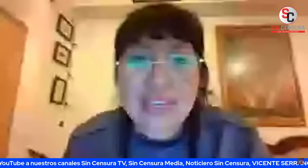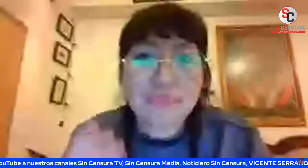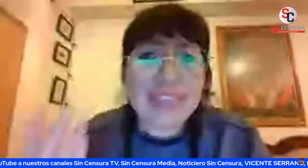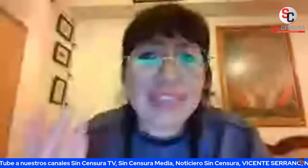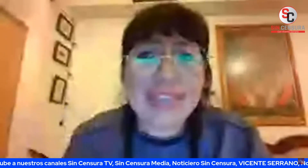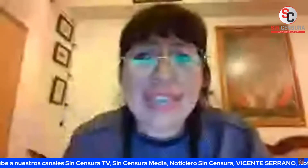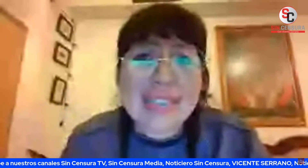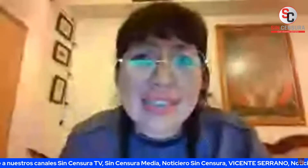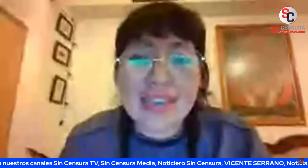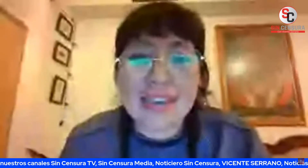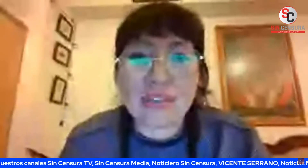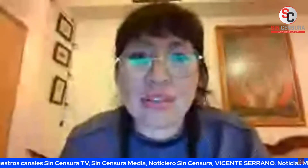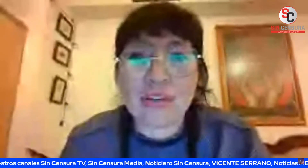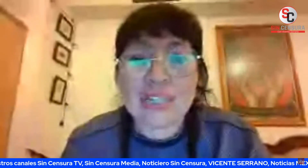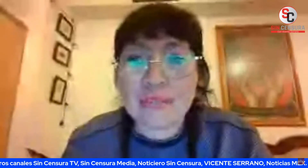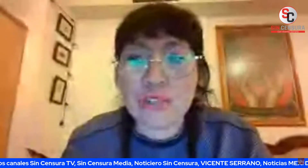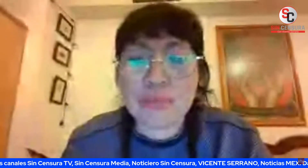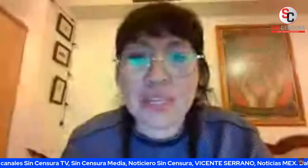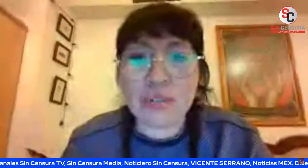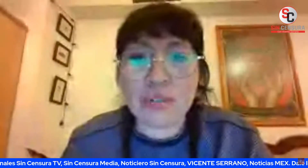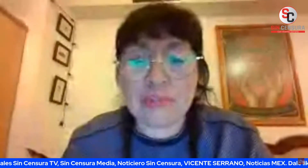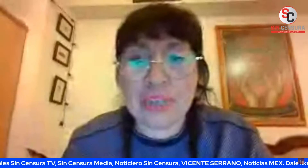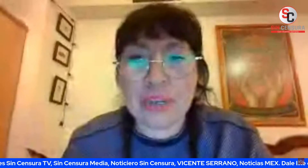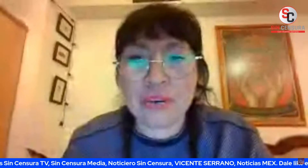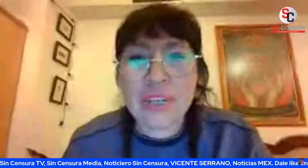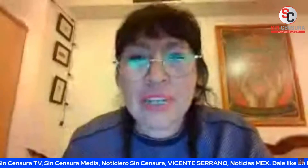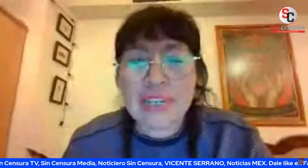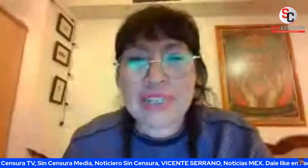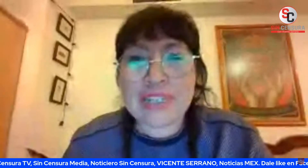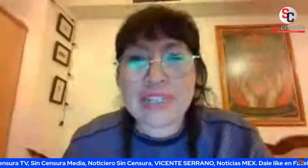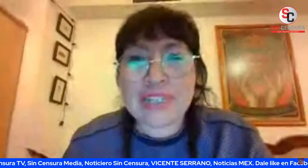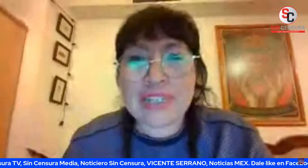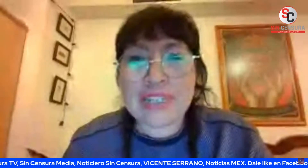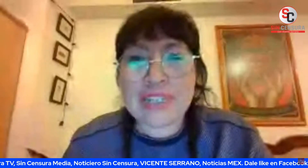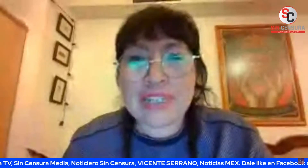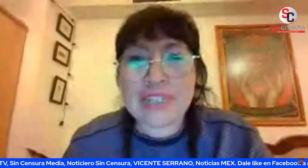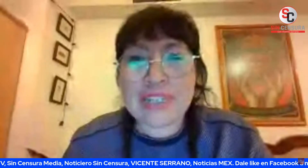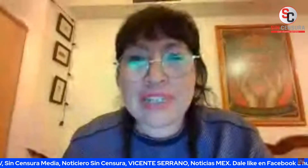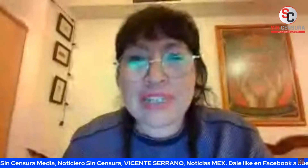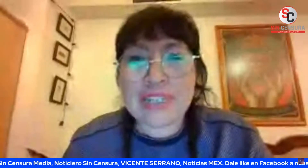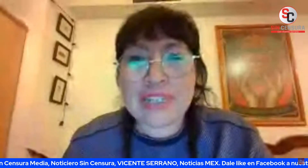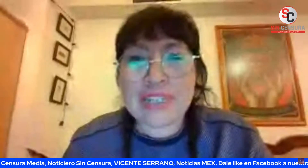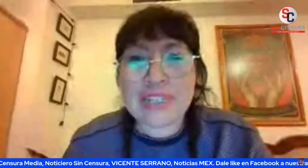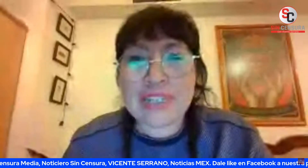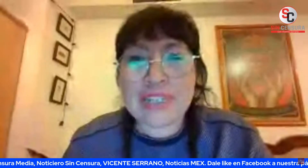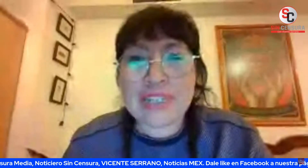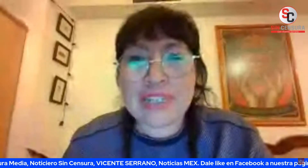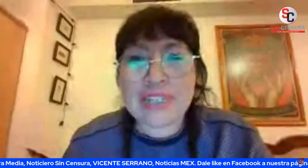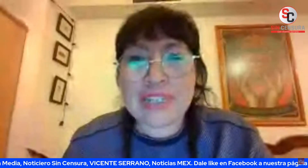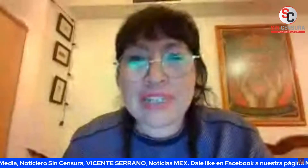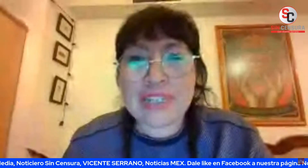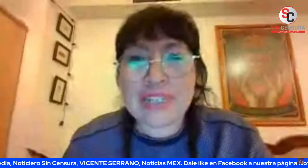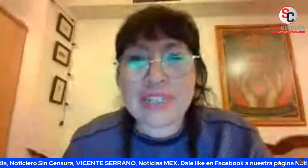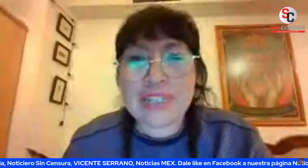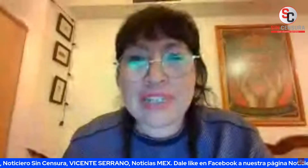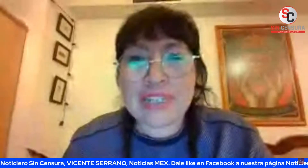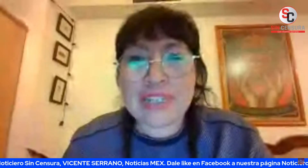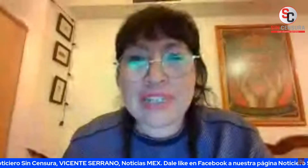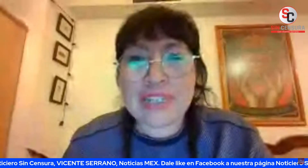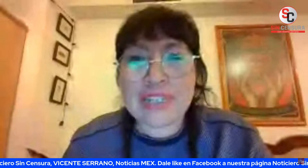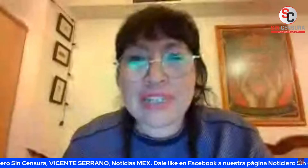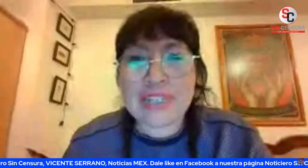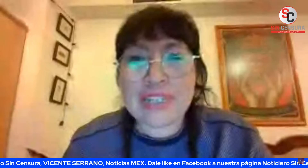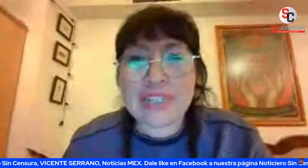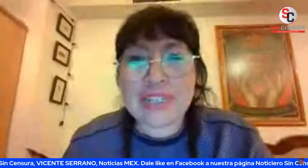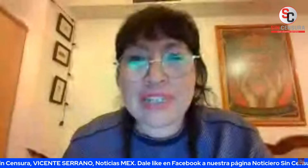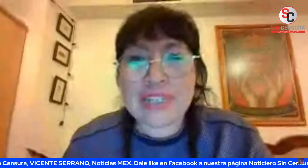estamos viendo hoy en México es ese desmenuzamiento, ¿no? Esa capacidad que han tenido